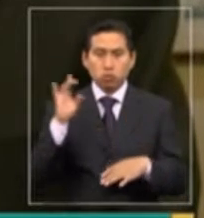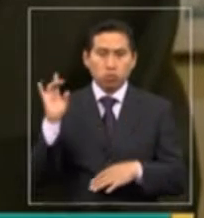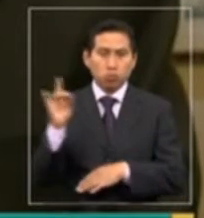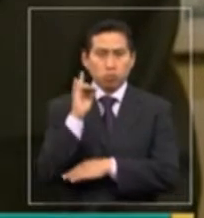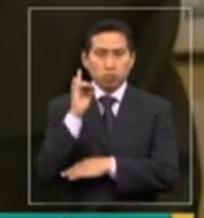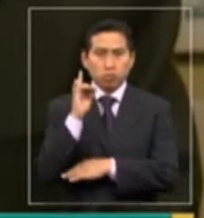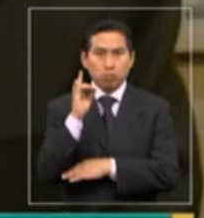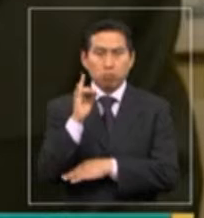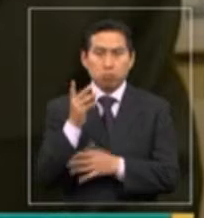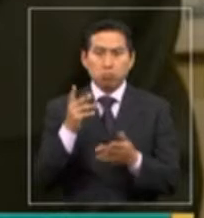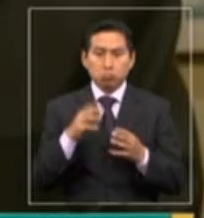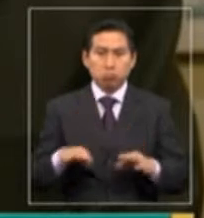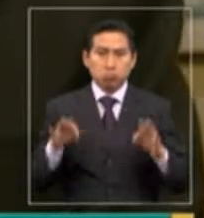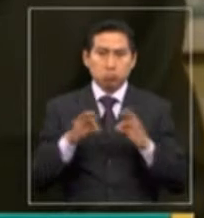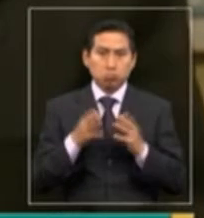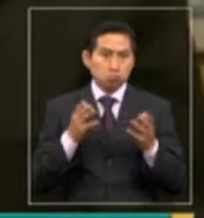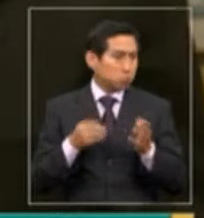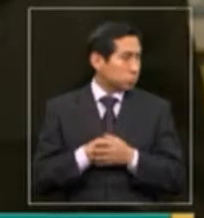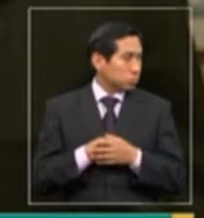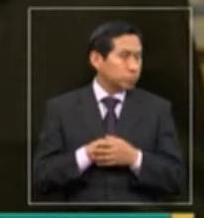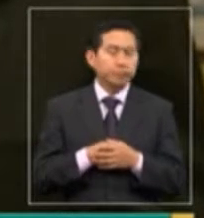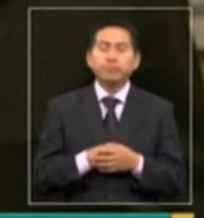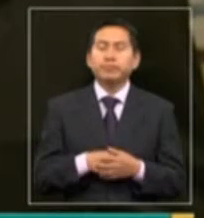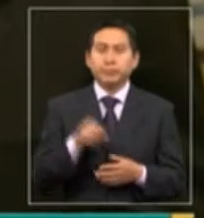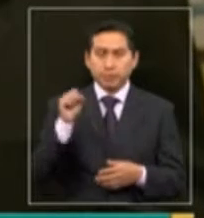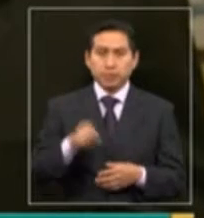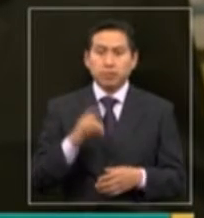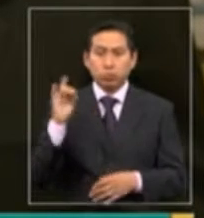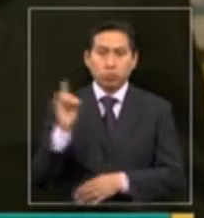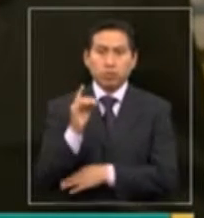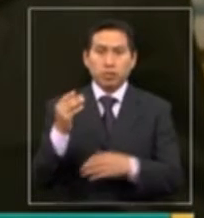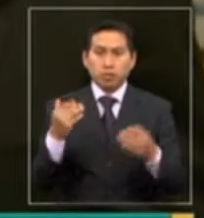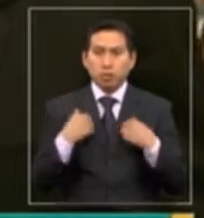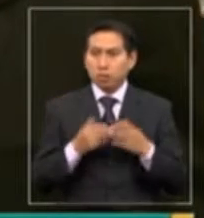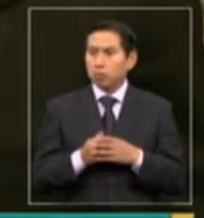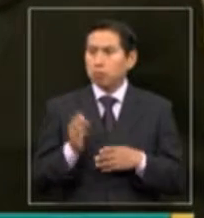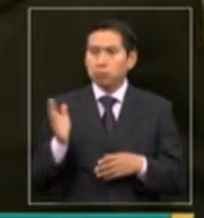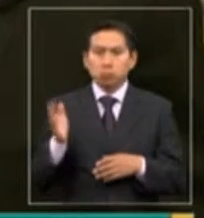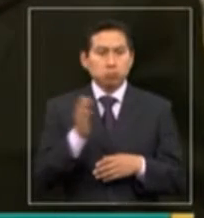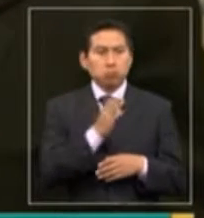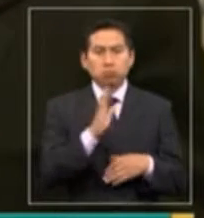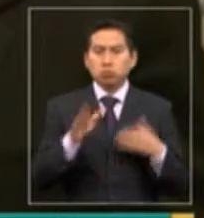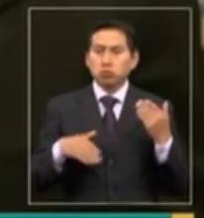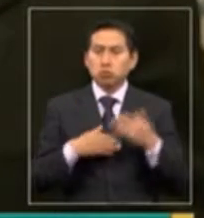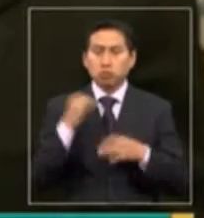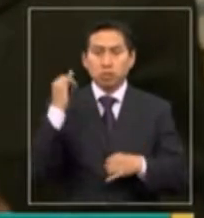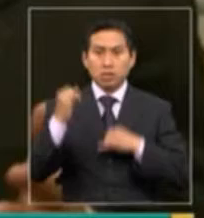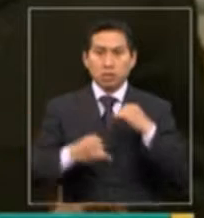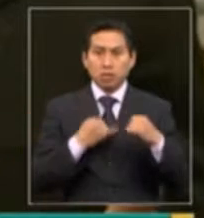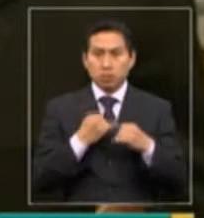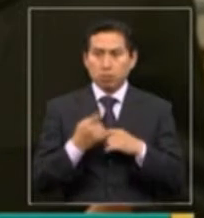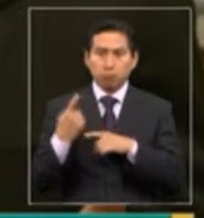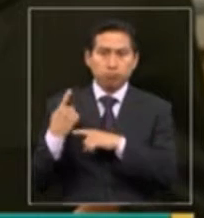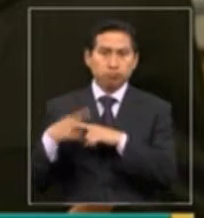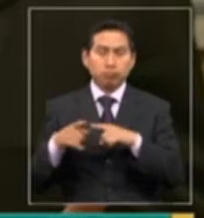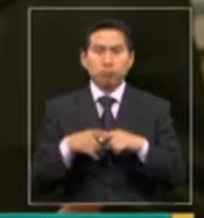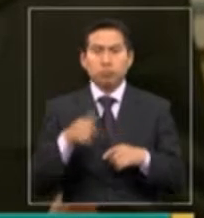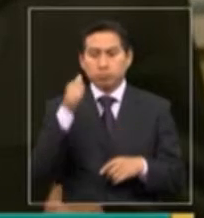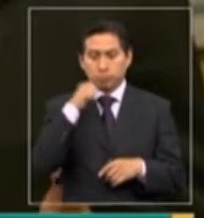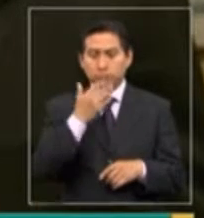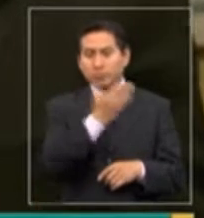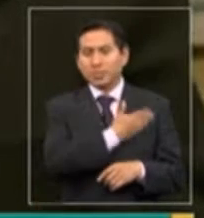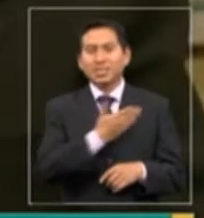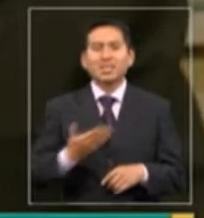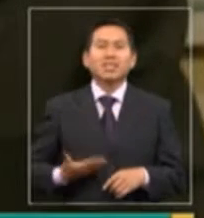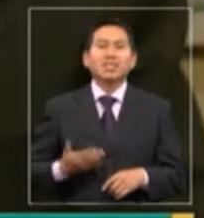Plurinacional y es necesario resaltar. Definitivamente Bolivia está presente en todos los espacios internacionales. La presidenta del Senado